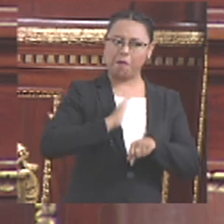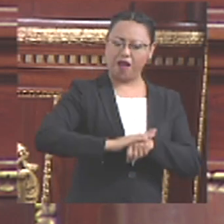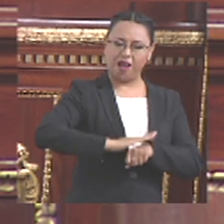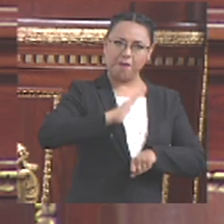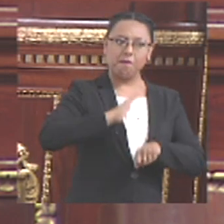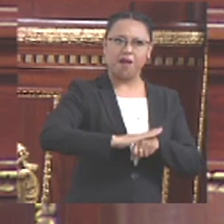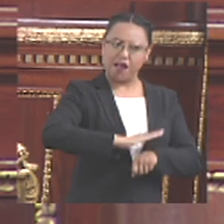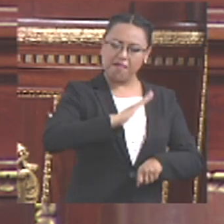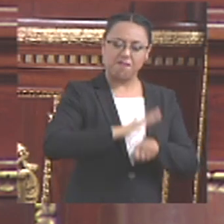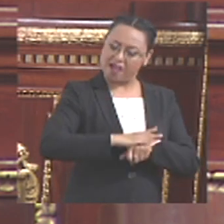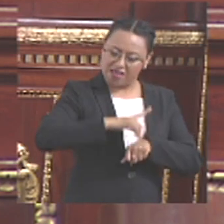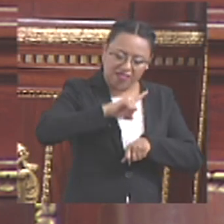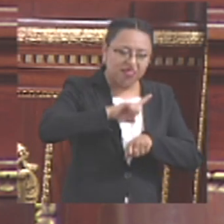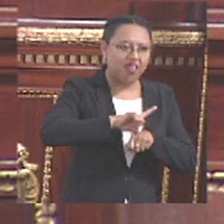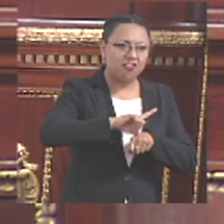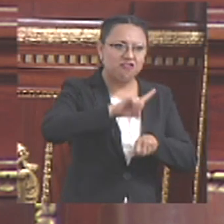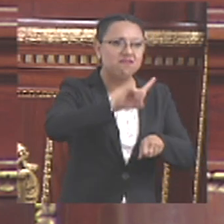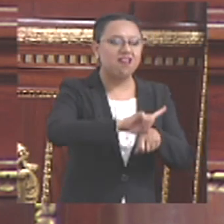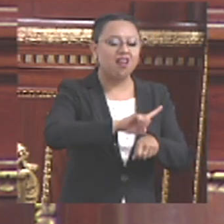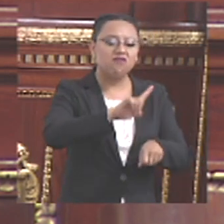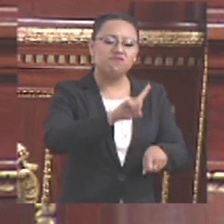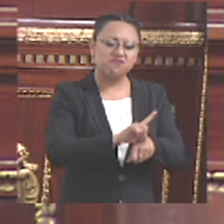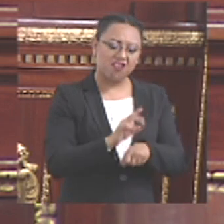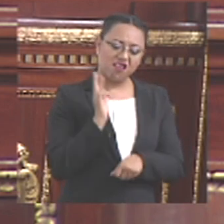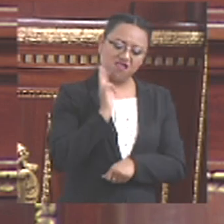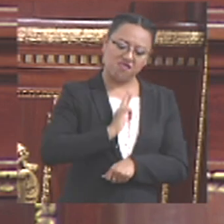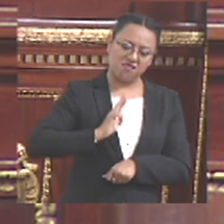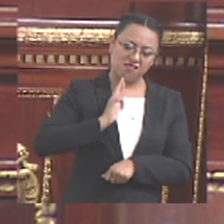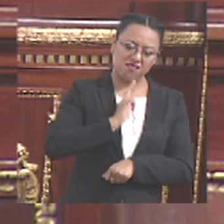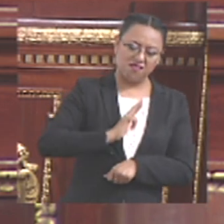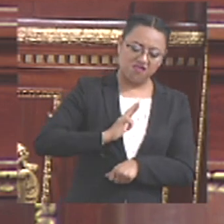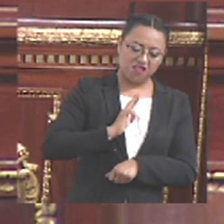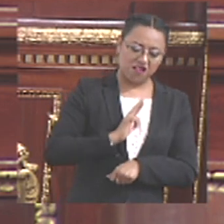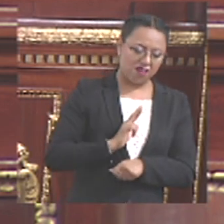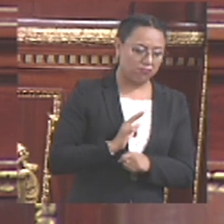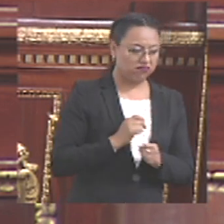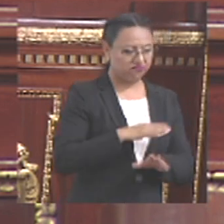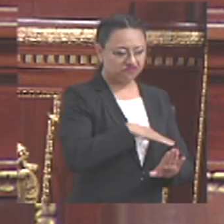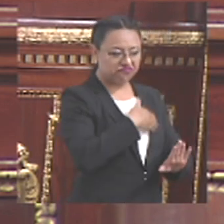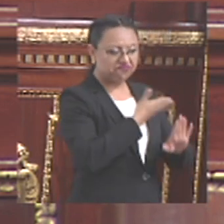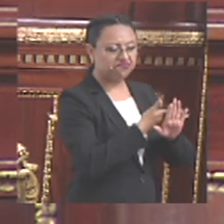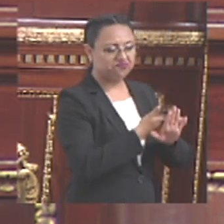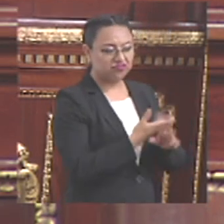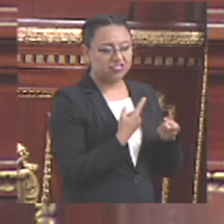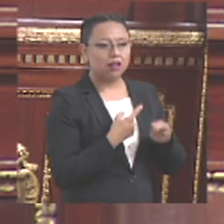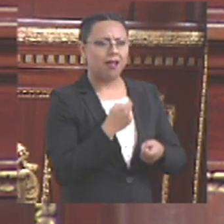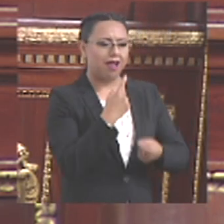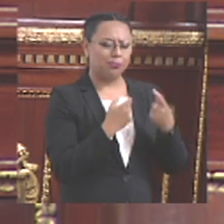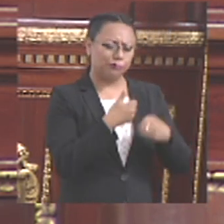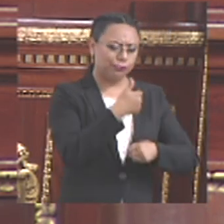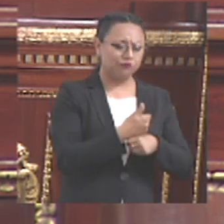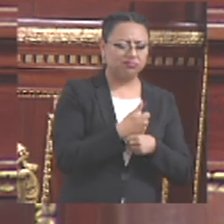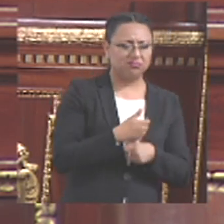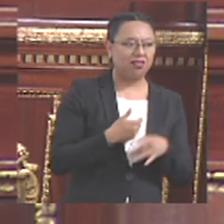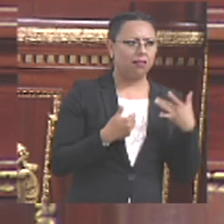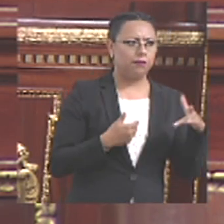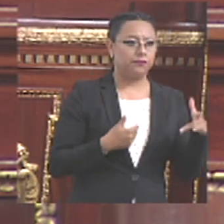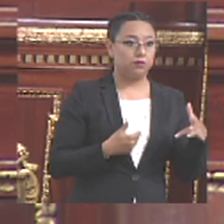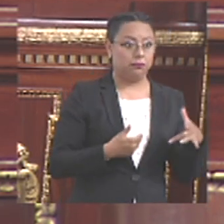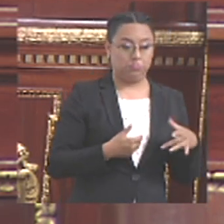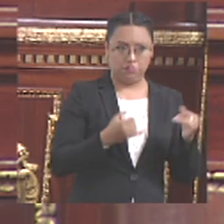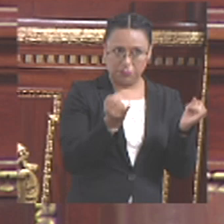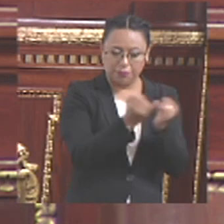que provoca simpatías entre unos y dolor a otros. Y lo vemos hasta en el Congreso. Vemos cuando